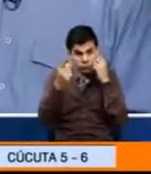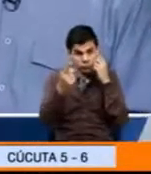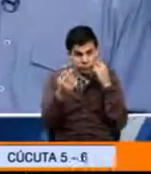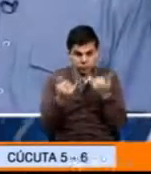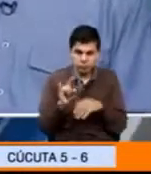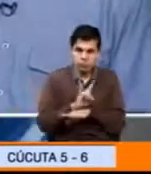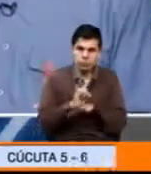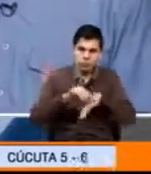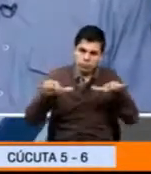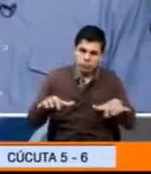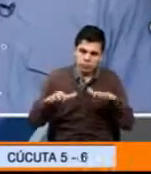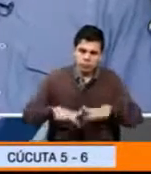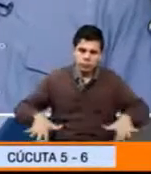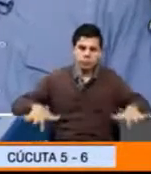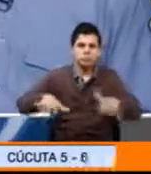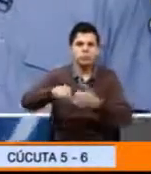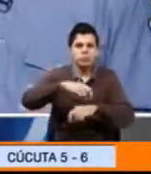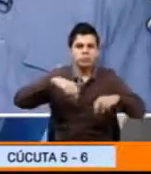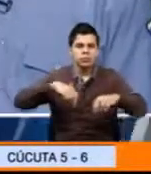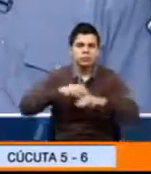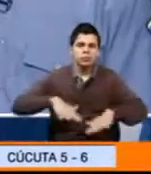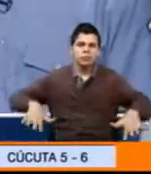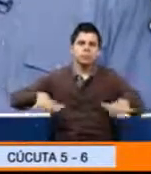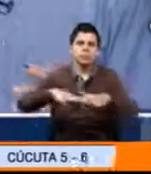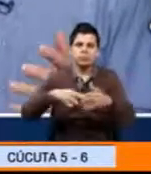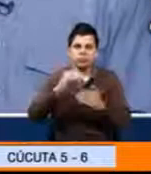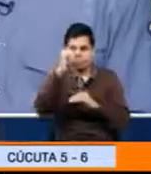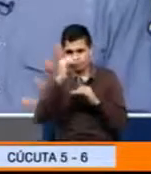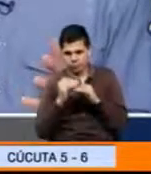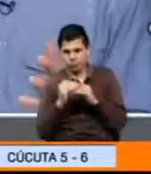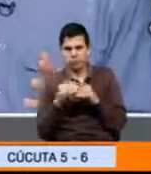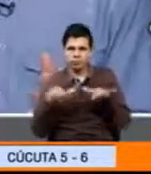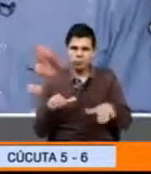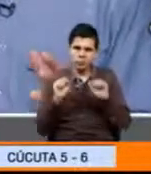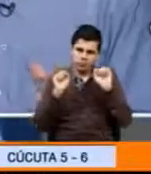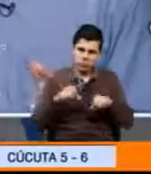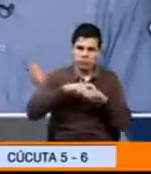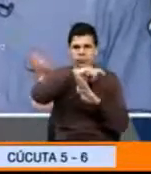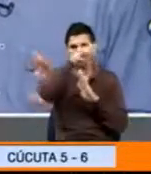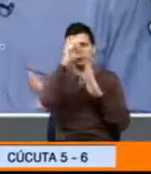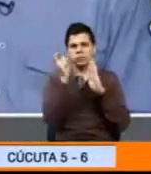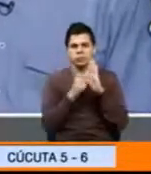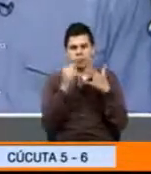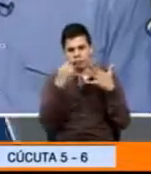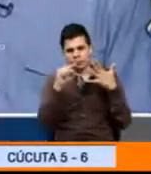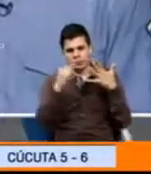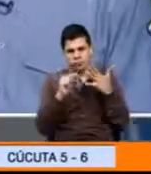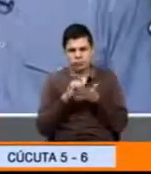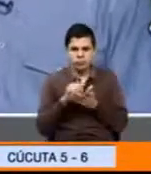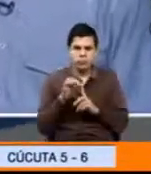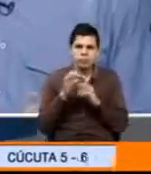uso, la ocupación y la tenencia en los parques nos permite disminuir esas presiones y garantizar que el estado de conservación de las áreas va a estar a